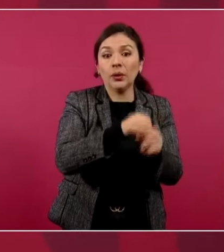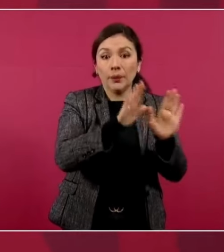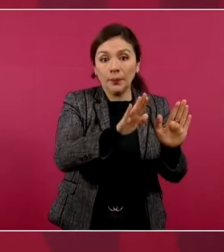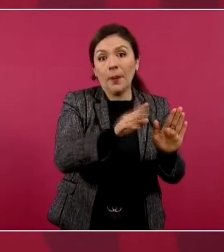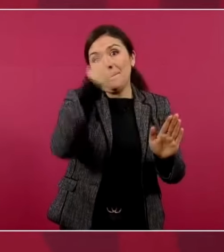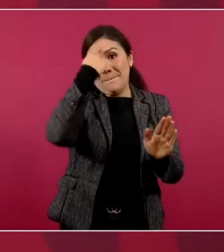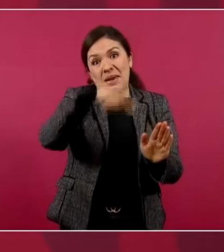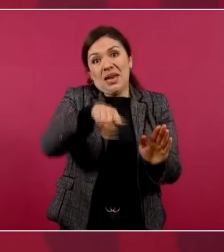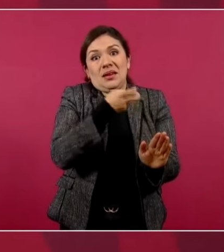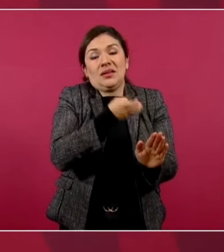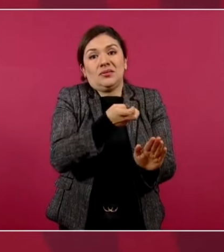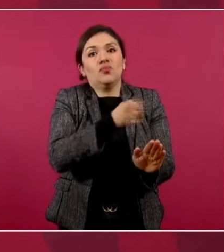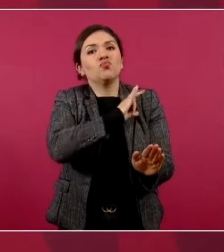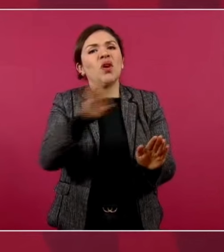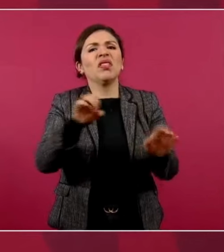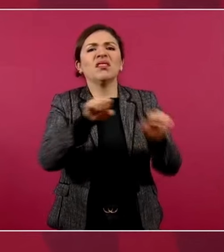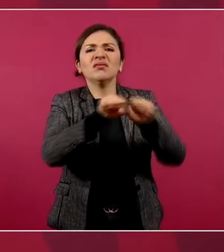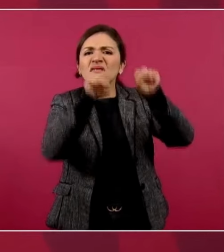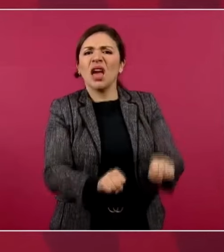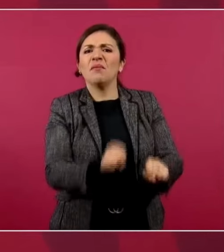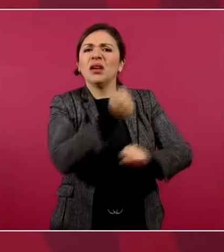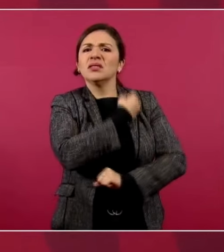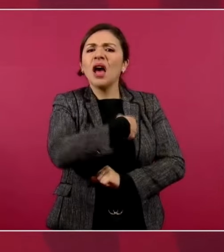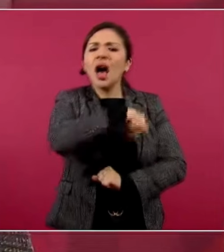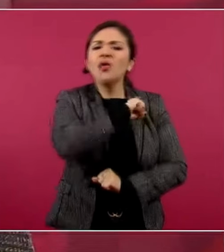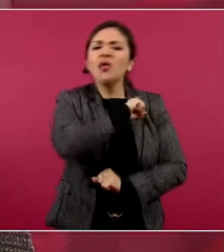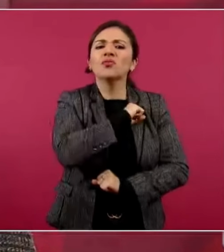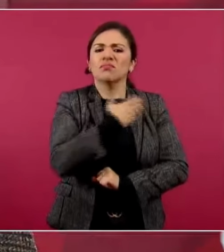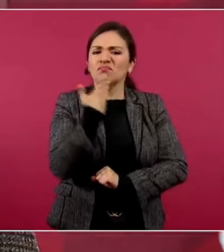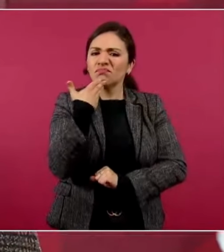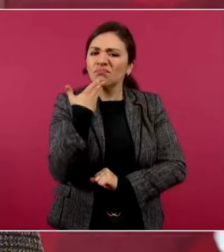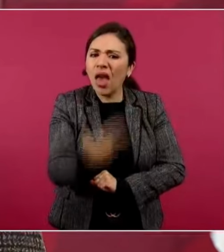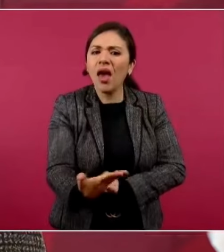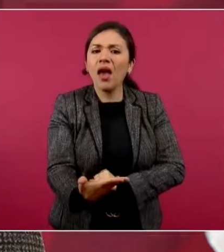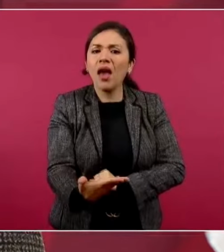para tener un sistema de salud